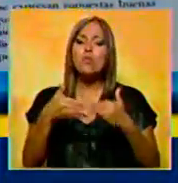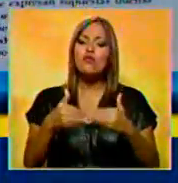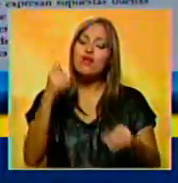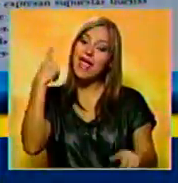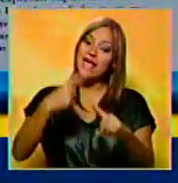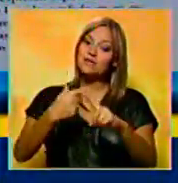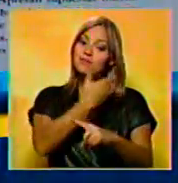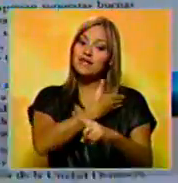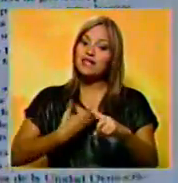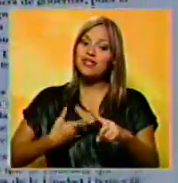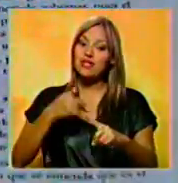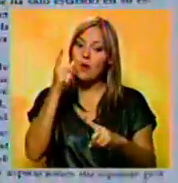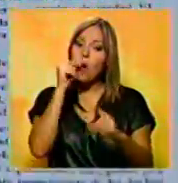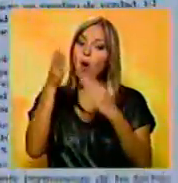expresidente Rafael Caldera